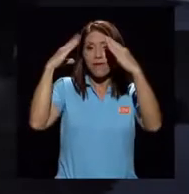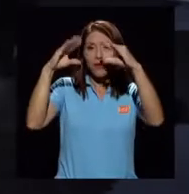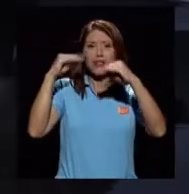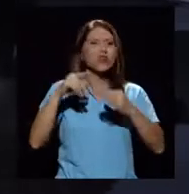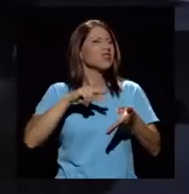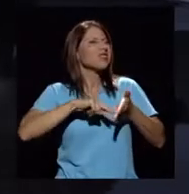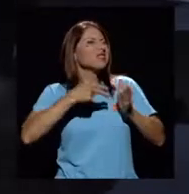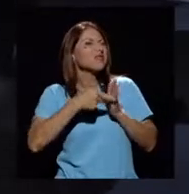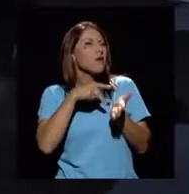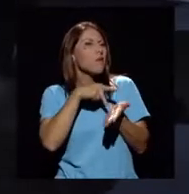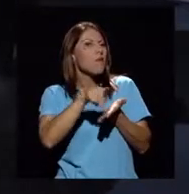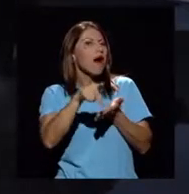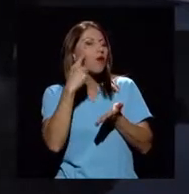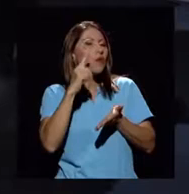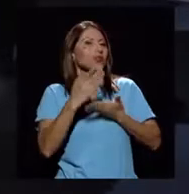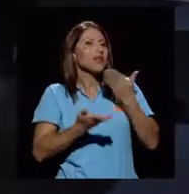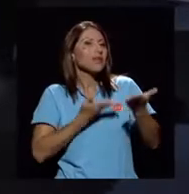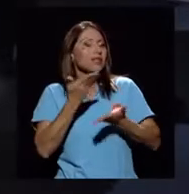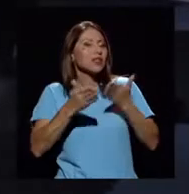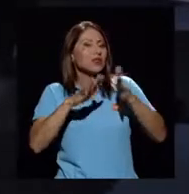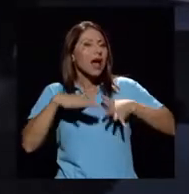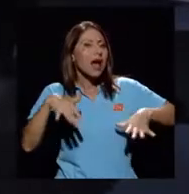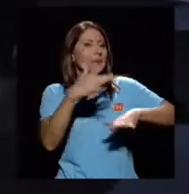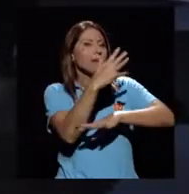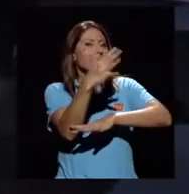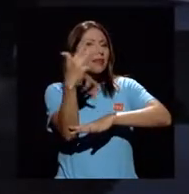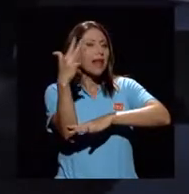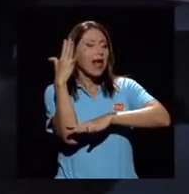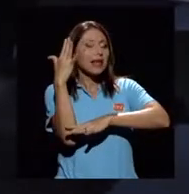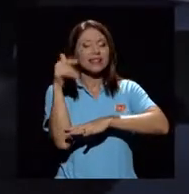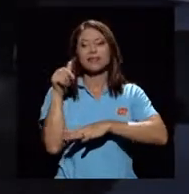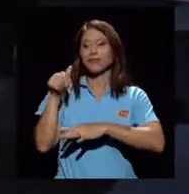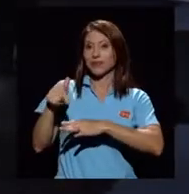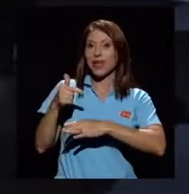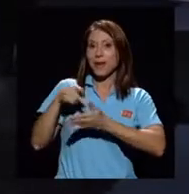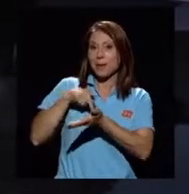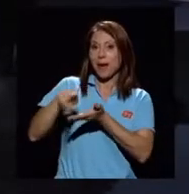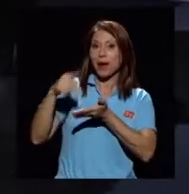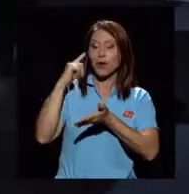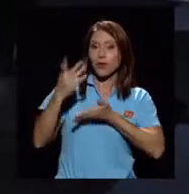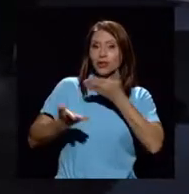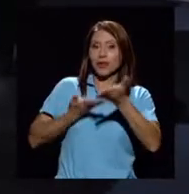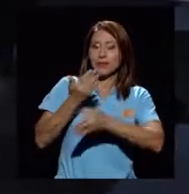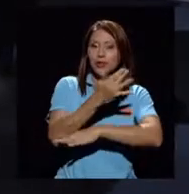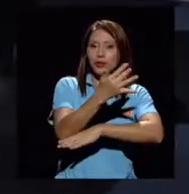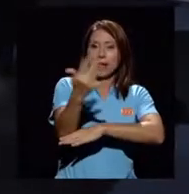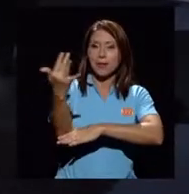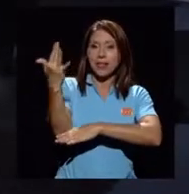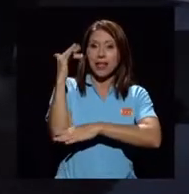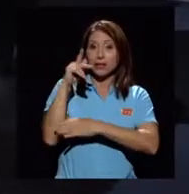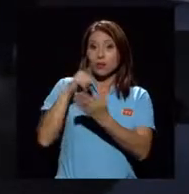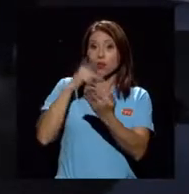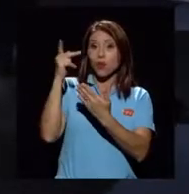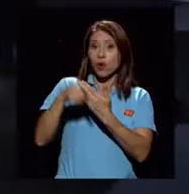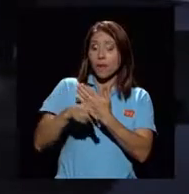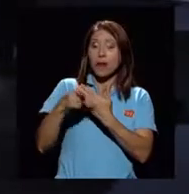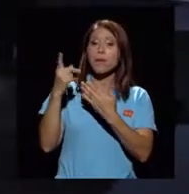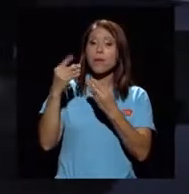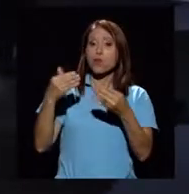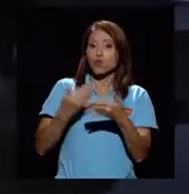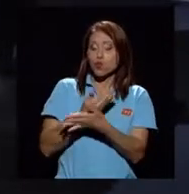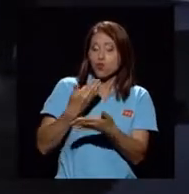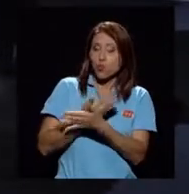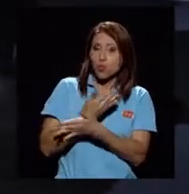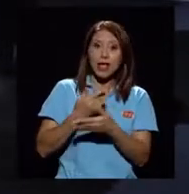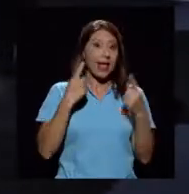ambientales? Pagos por servicios ambientales es, bueno, un programa que ha sido muy innovador, que se implementó